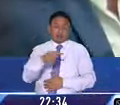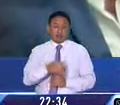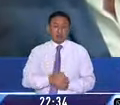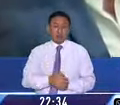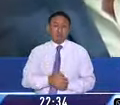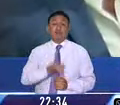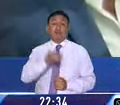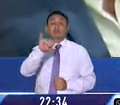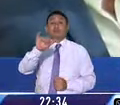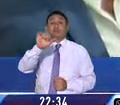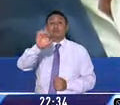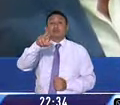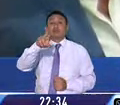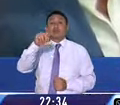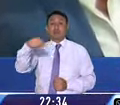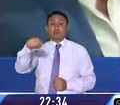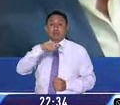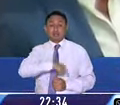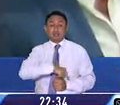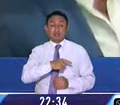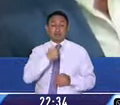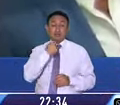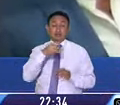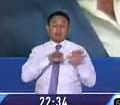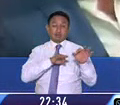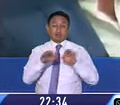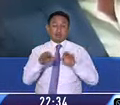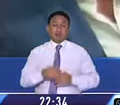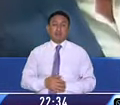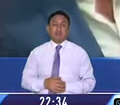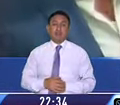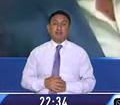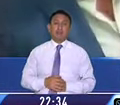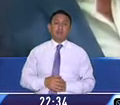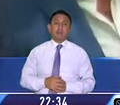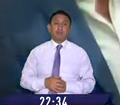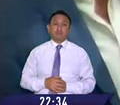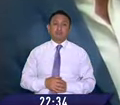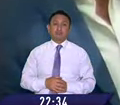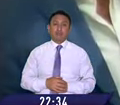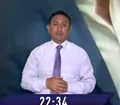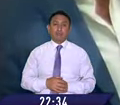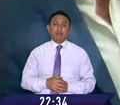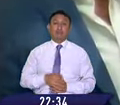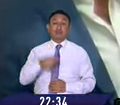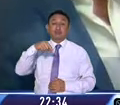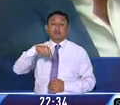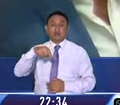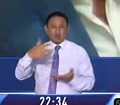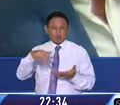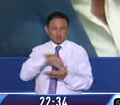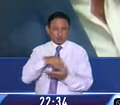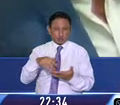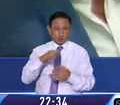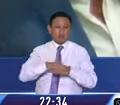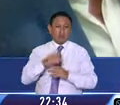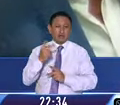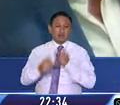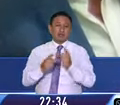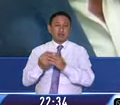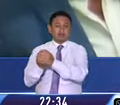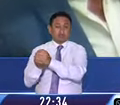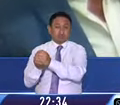Hugo Yepes, semanas atrás en sesión del Consejo Metropolitano de Quito. Estas incertidumbres están relacionadas con los procesos